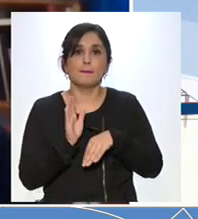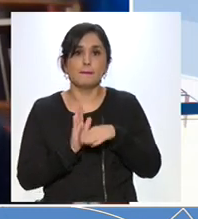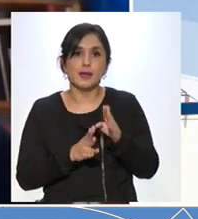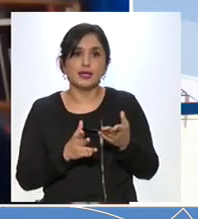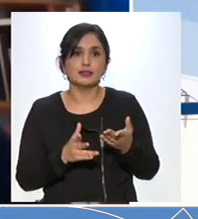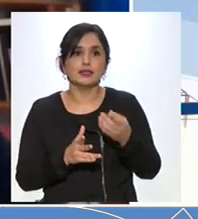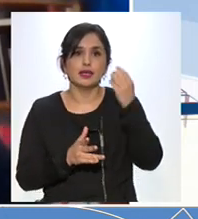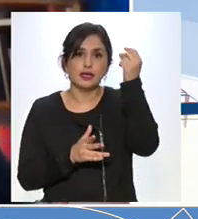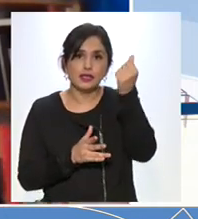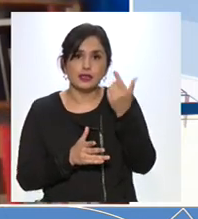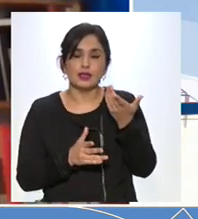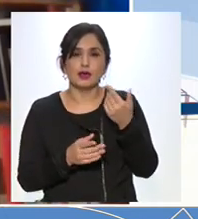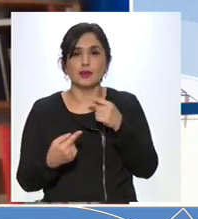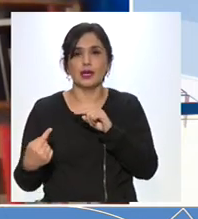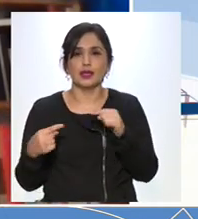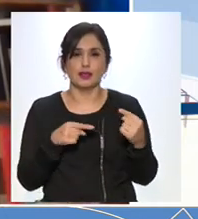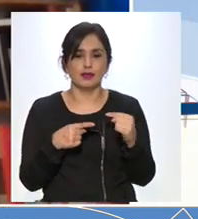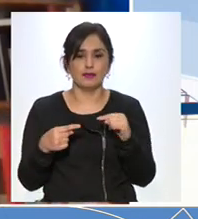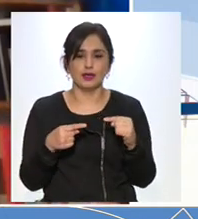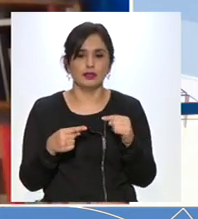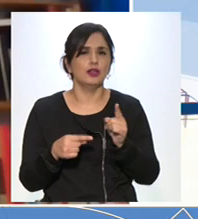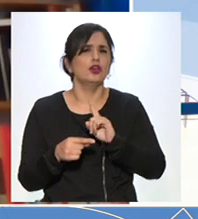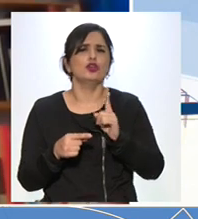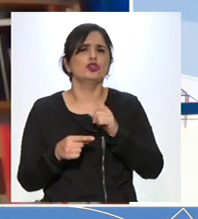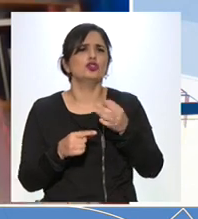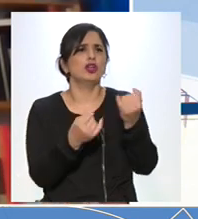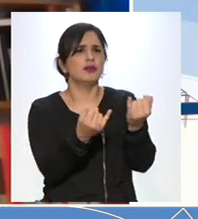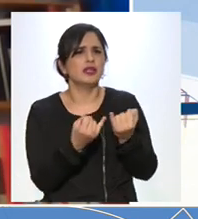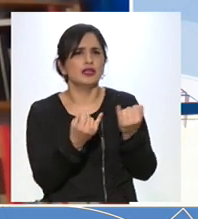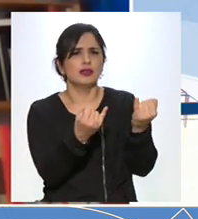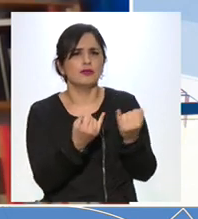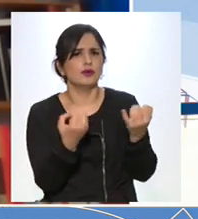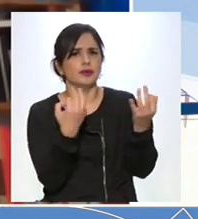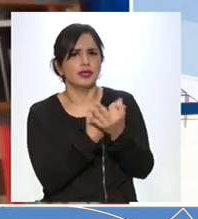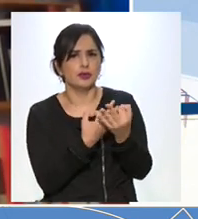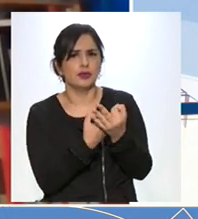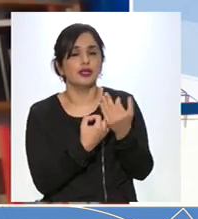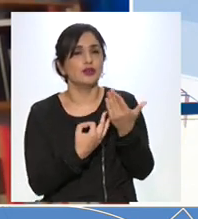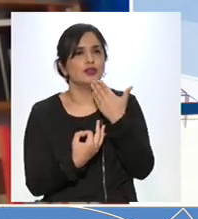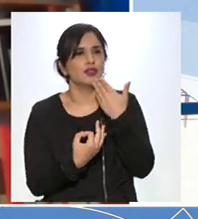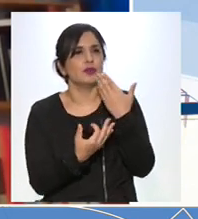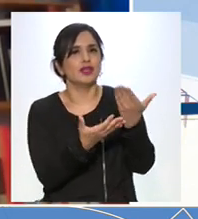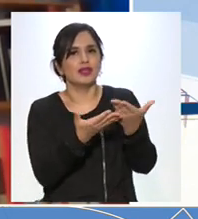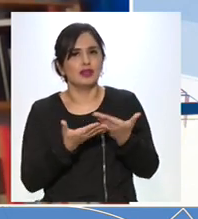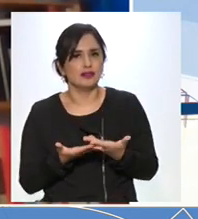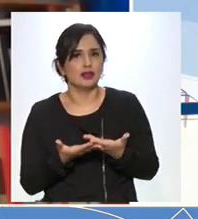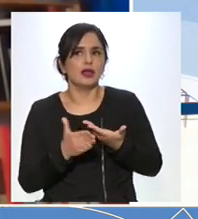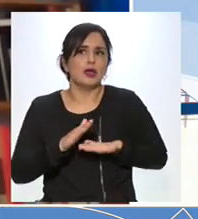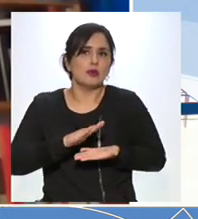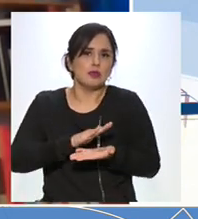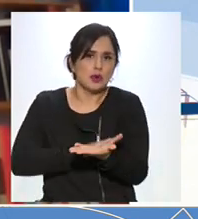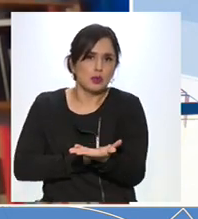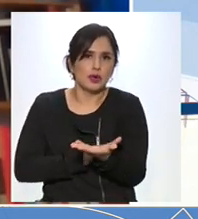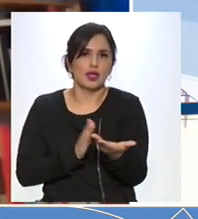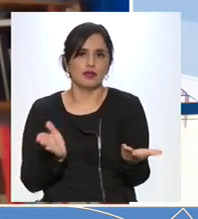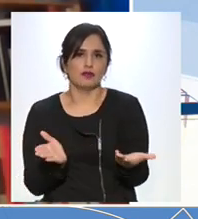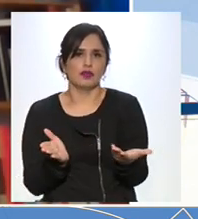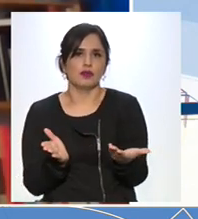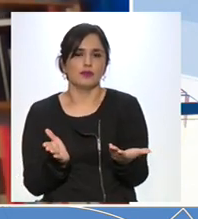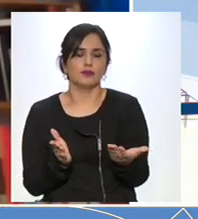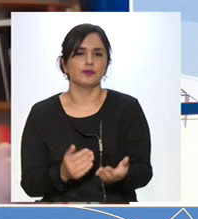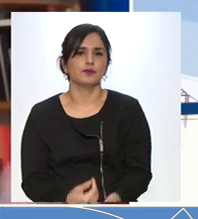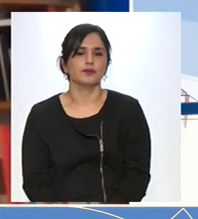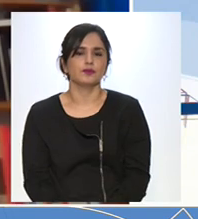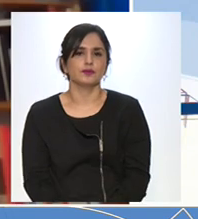del Banco Central, no solo el diagnóstico de lo que ha ocurrido, sino que también respecto a las disyuntivas con las cuales terminó el presidente. ¿Cuáles son las disyuntivas y